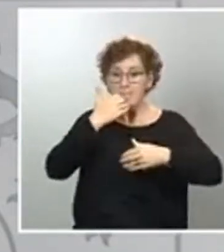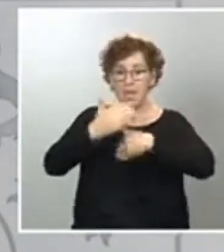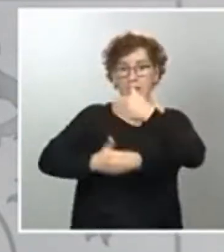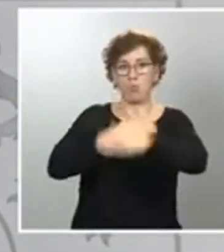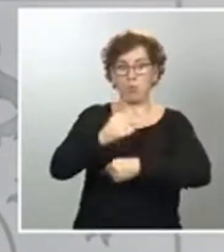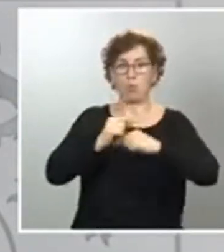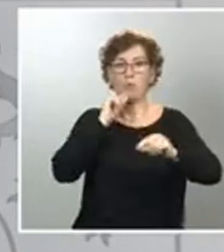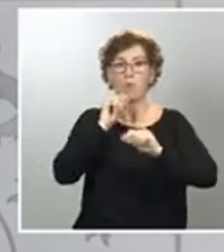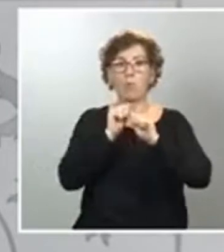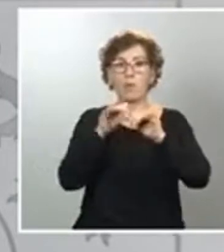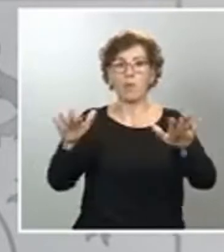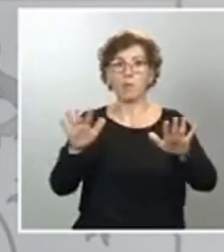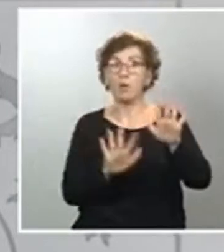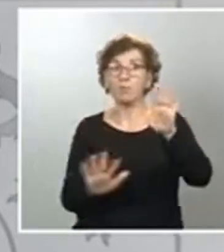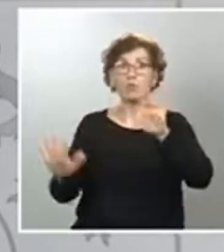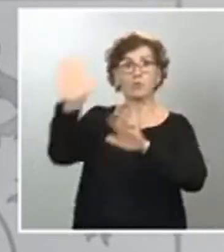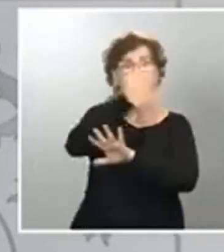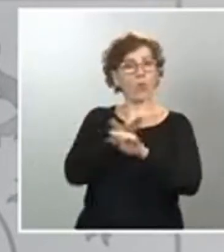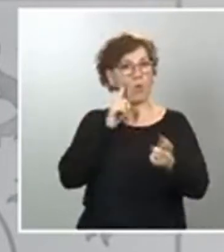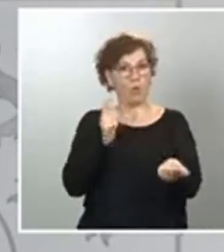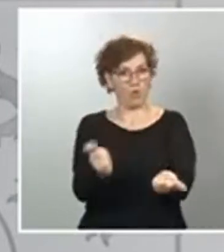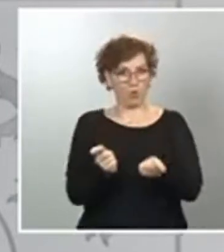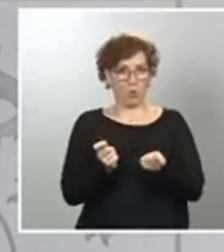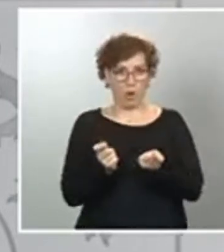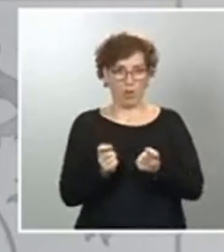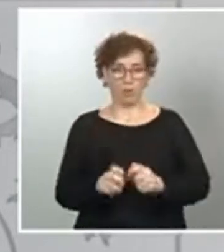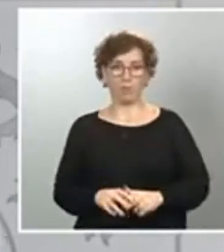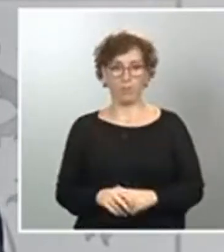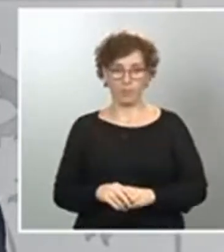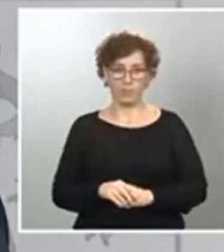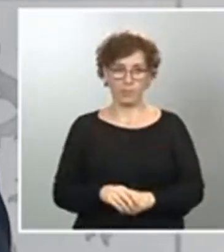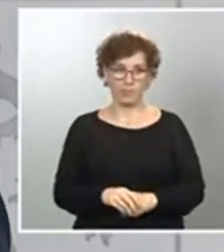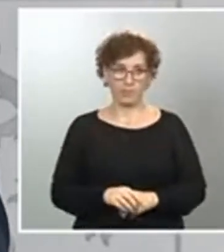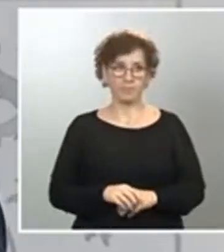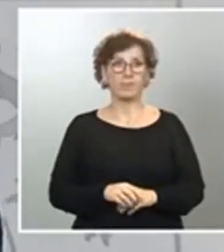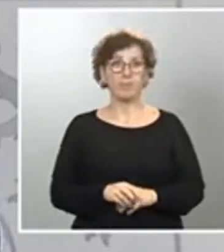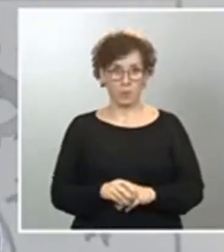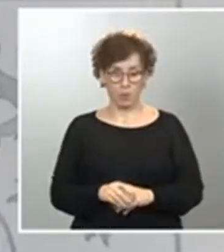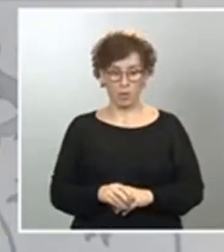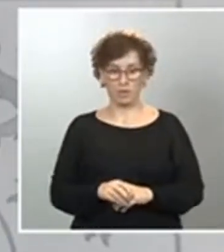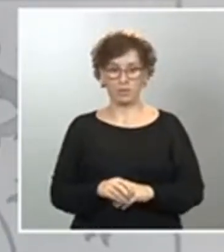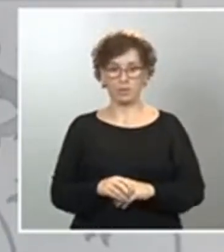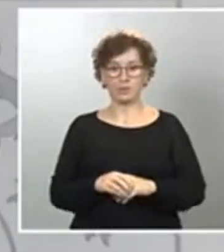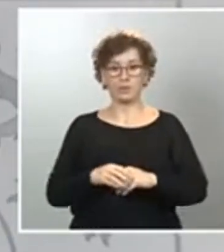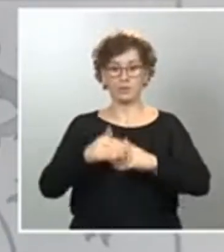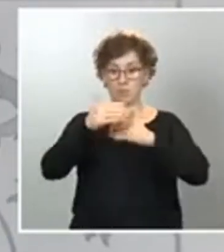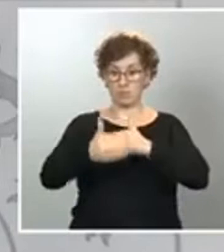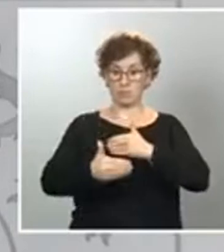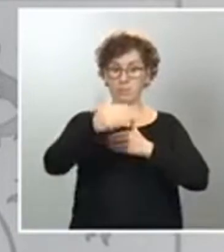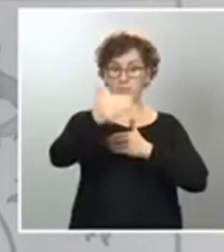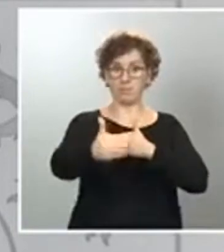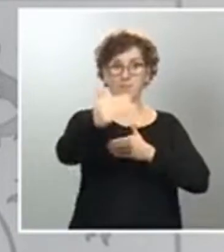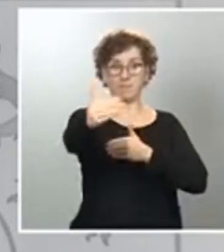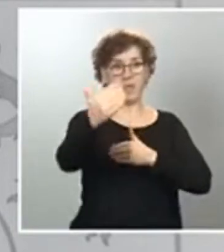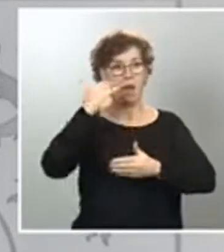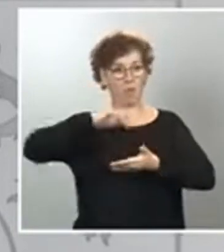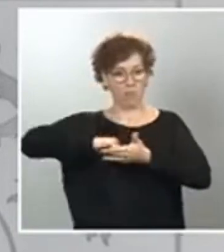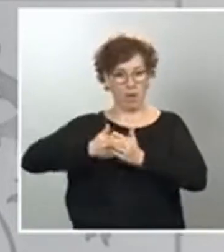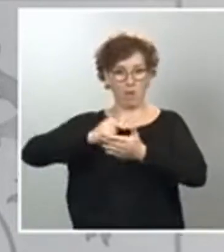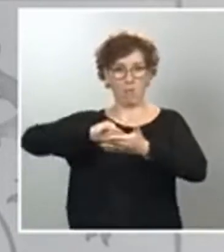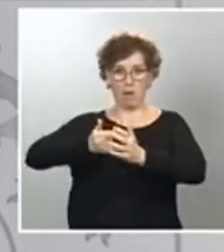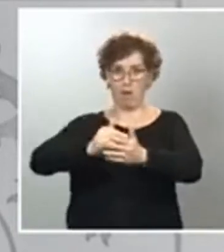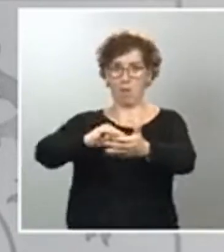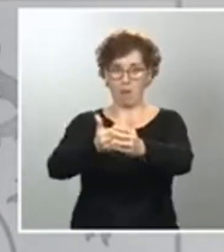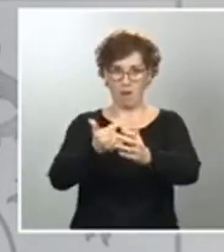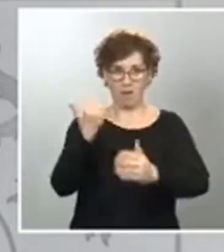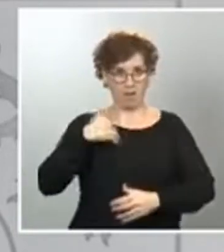de los territorios. El horizonte y el perímetro, por lo tanto, está auditado, está planificado. El Gobierno de España